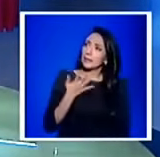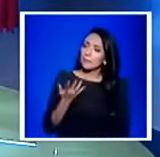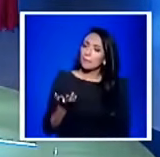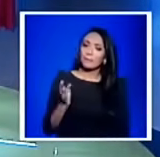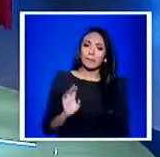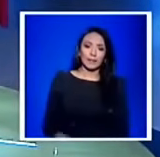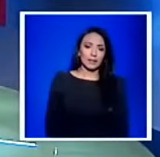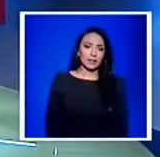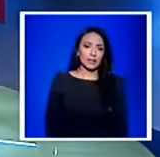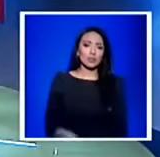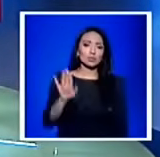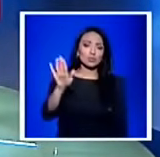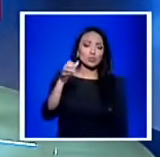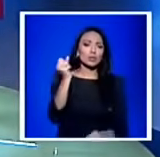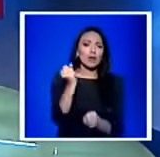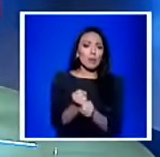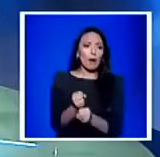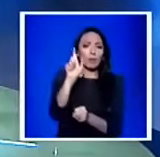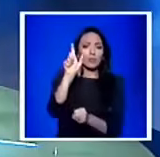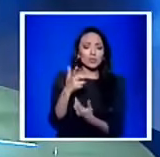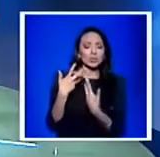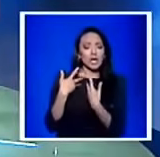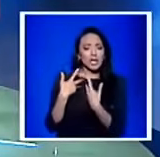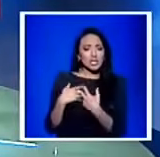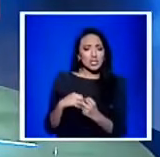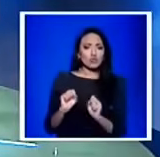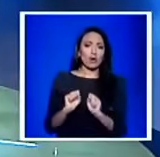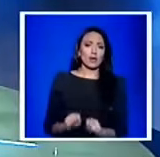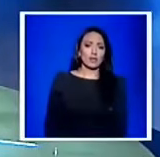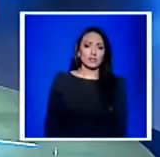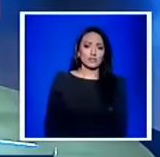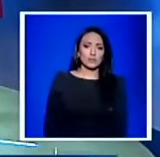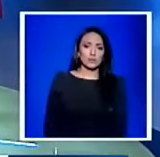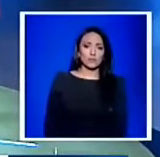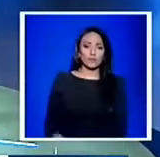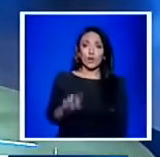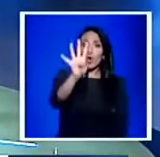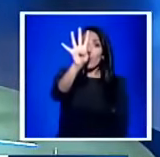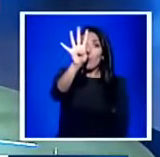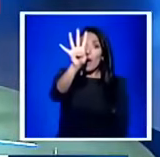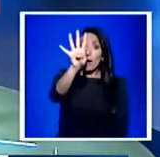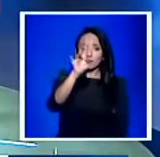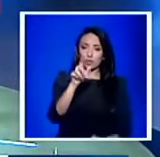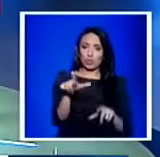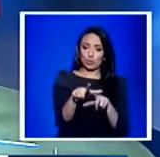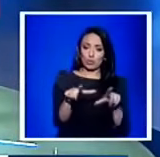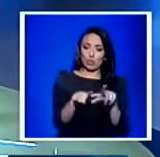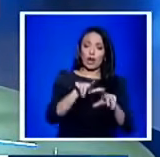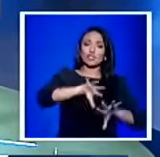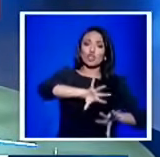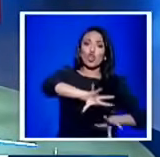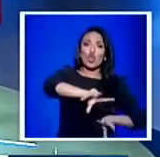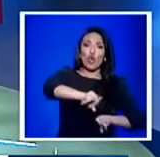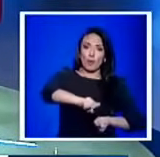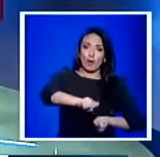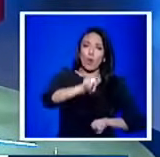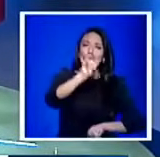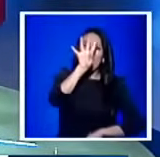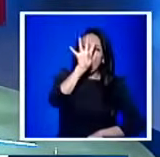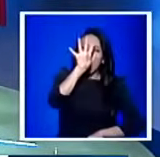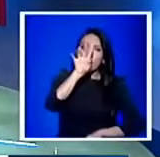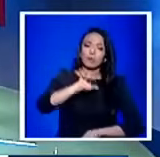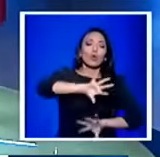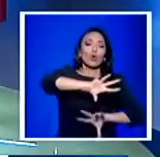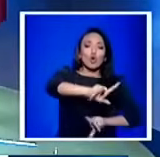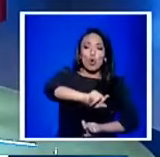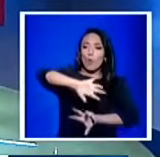realmente, porque es el trabajo y el esfuerzo diario de los vecinos. En las últimas semanas, 4 establecimientos han sido asaltados por delincuentes y captados por